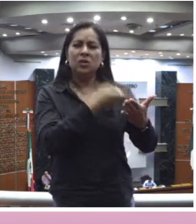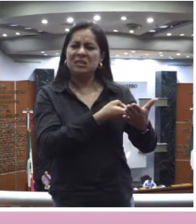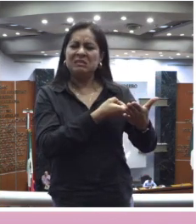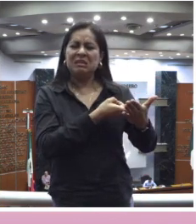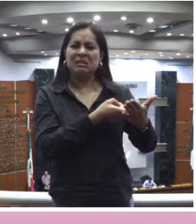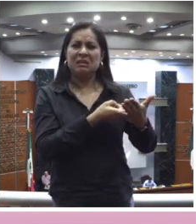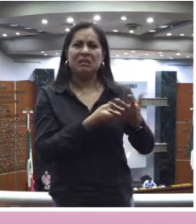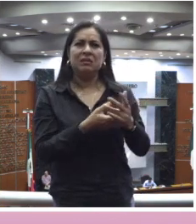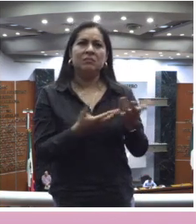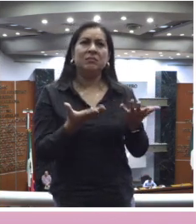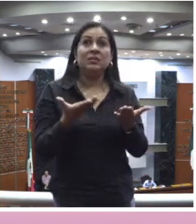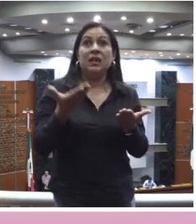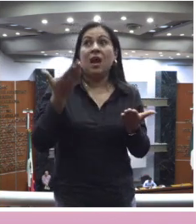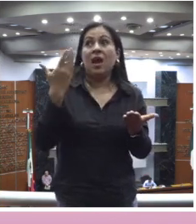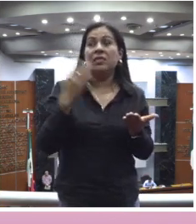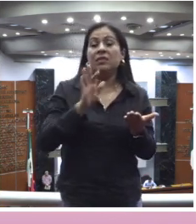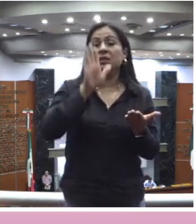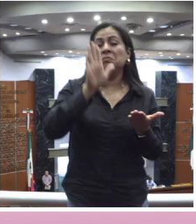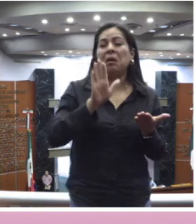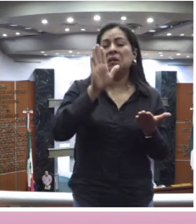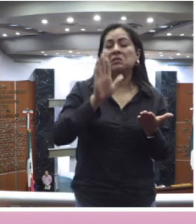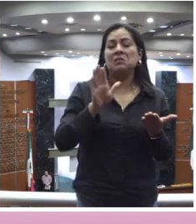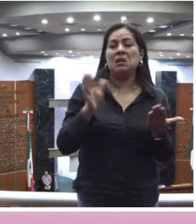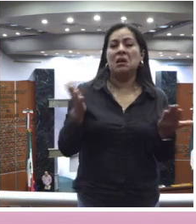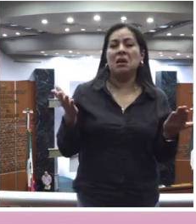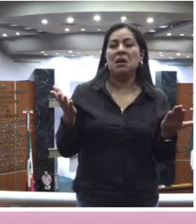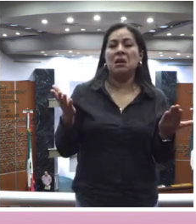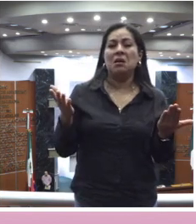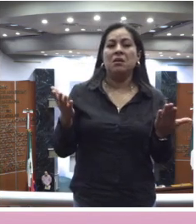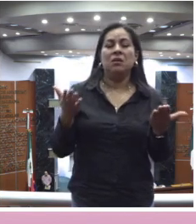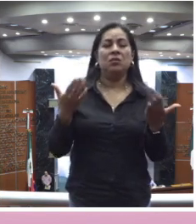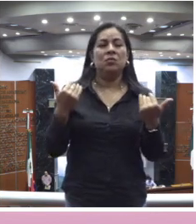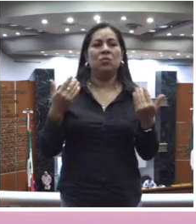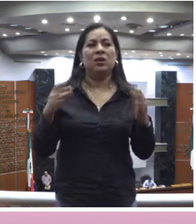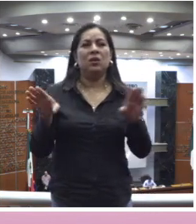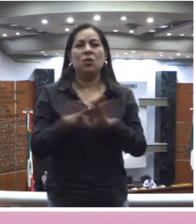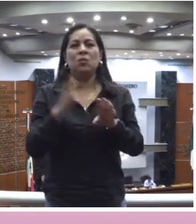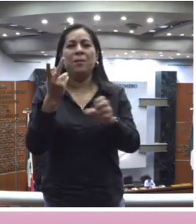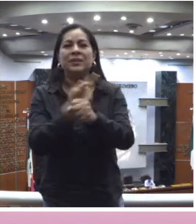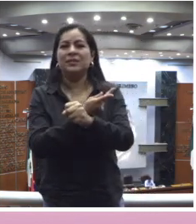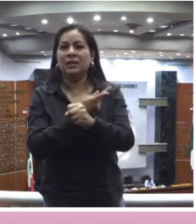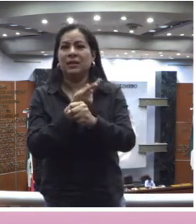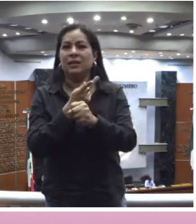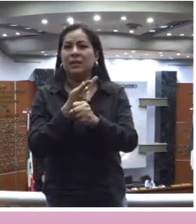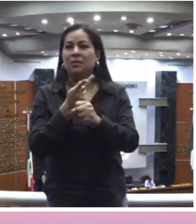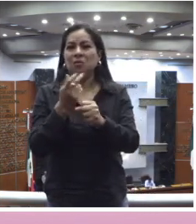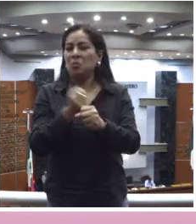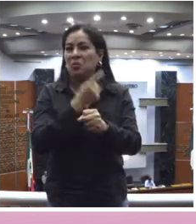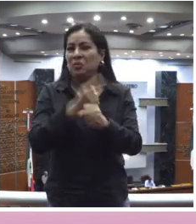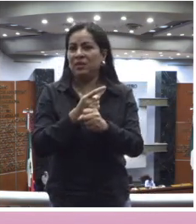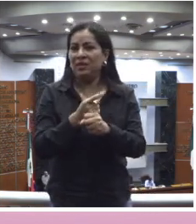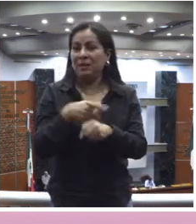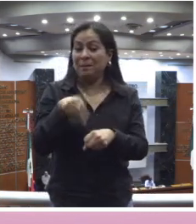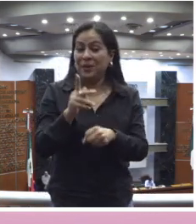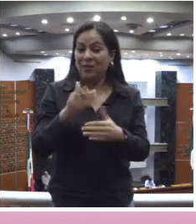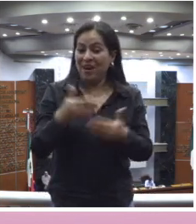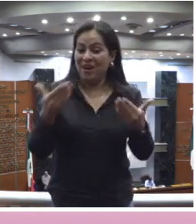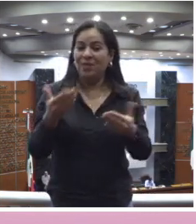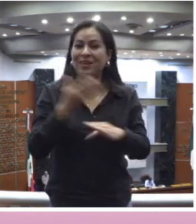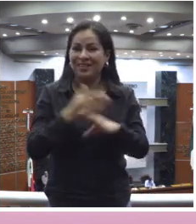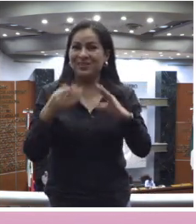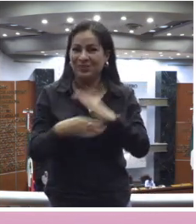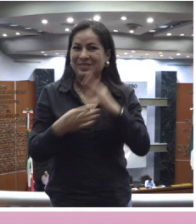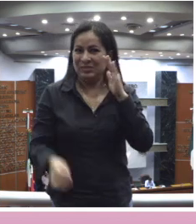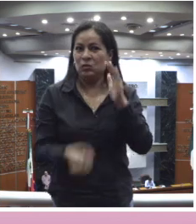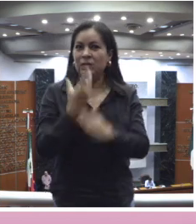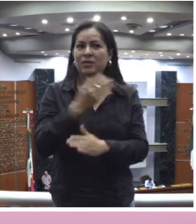que pues antes parecía no haber posibilidad de esto, pero que ahora, bajo las actuales